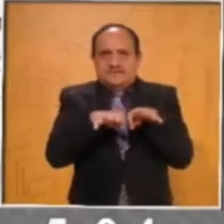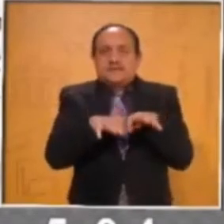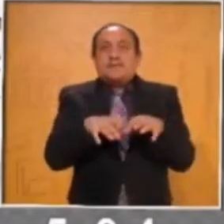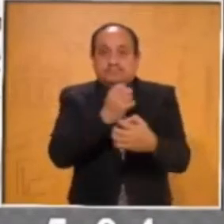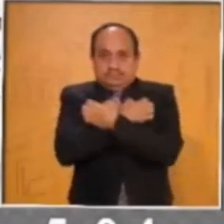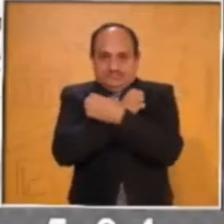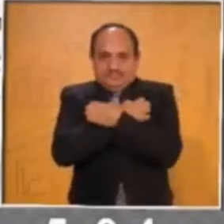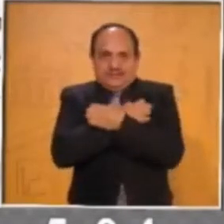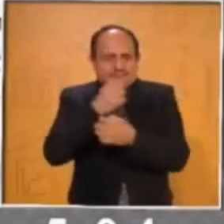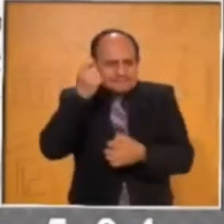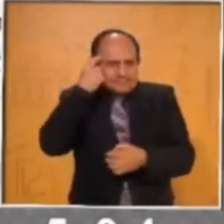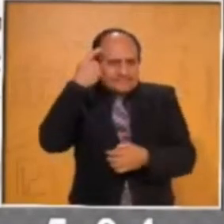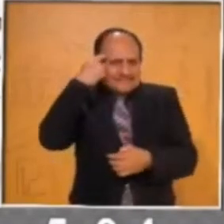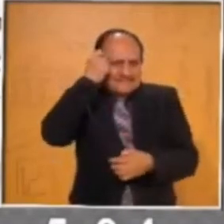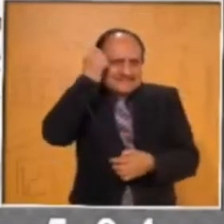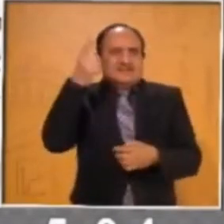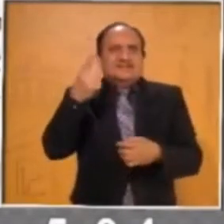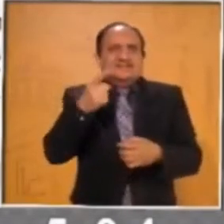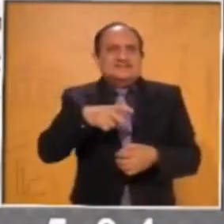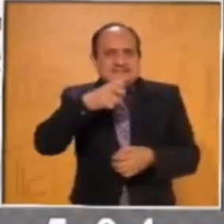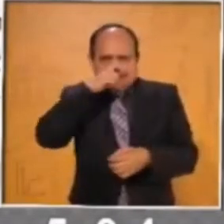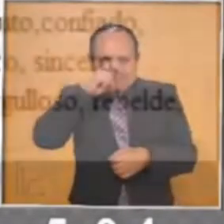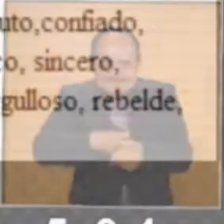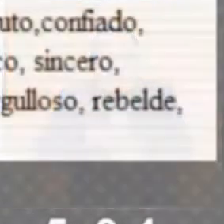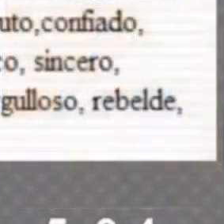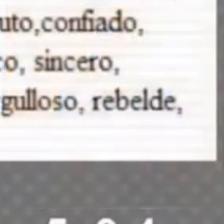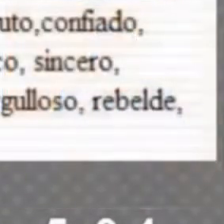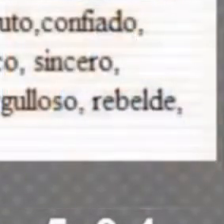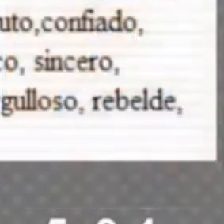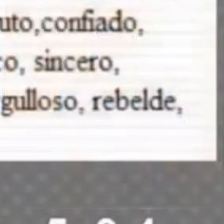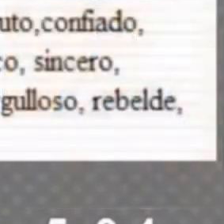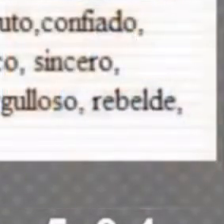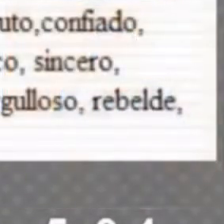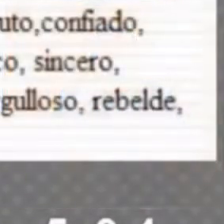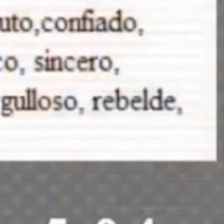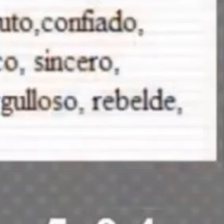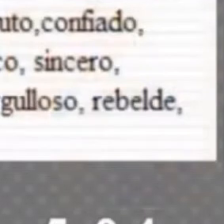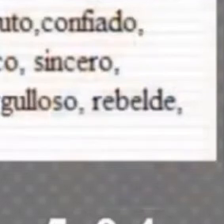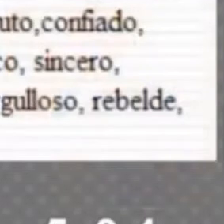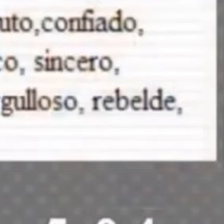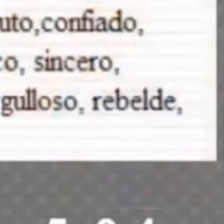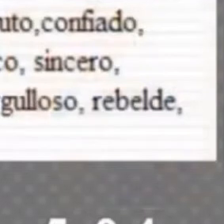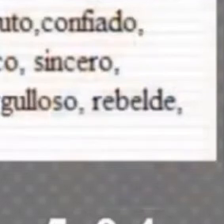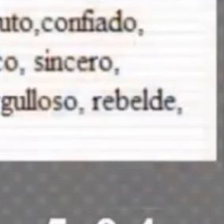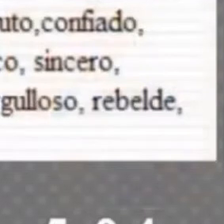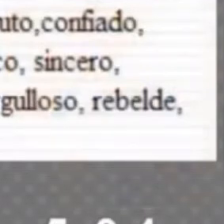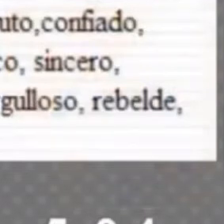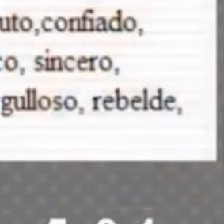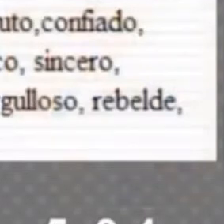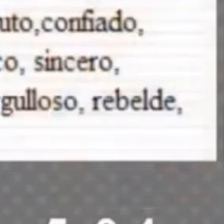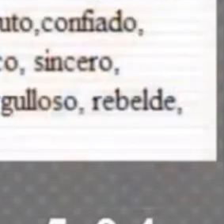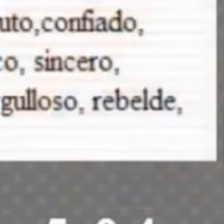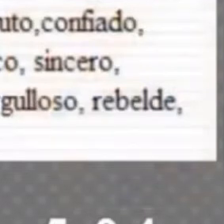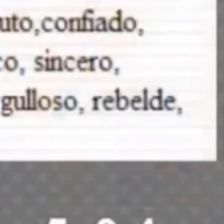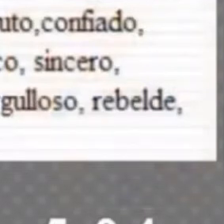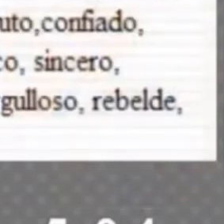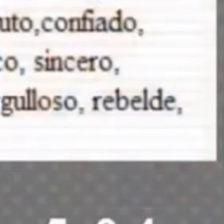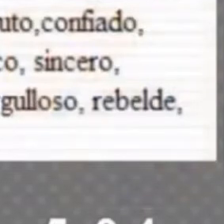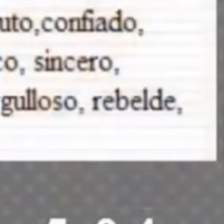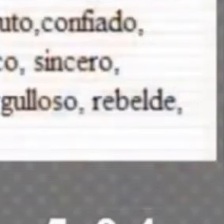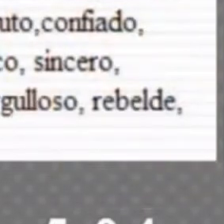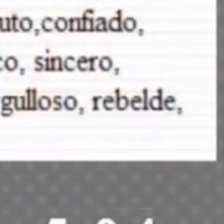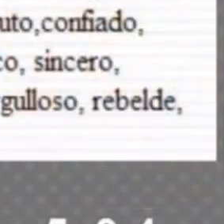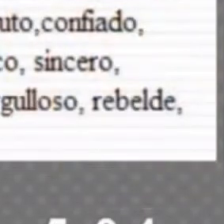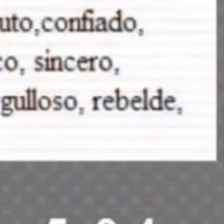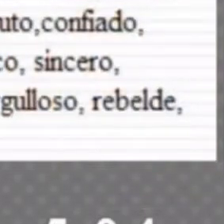educado, ingenioso, exigente, entusiasta, generoso, estúpido, extravagante, inexpresivo, listo, malhumorado,